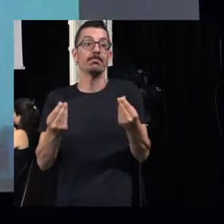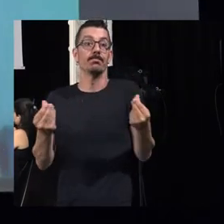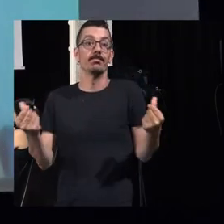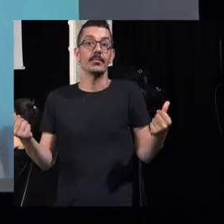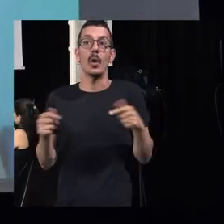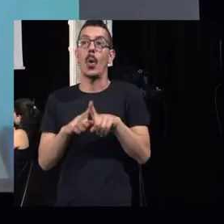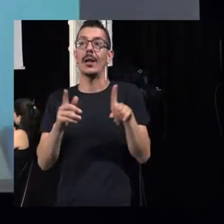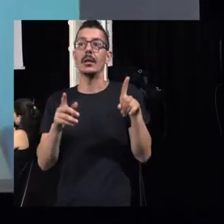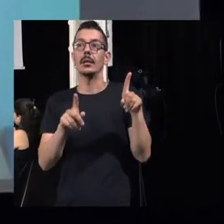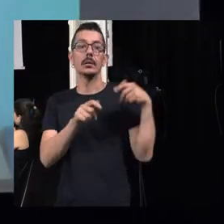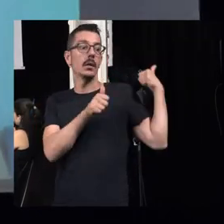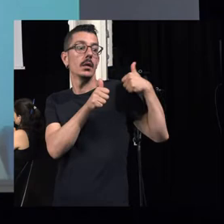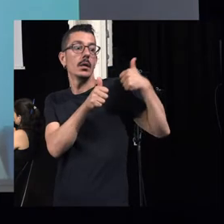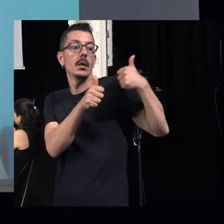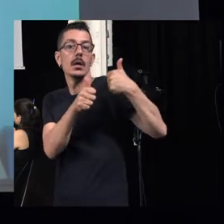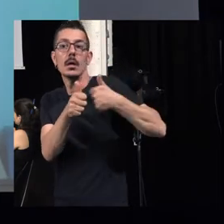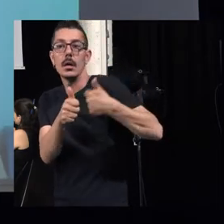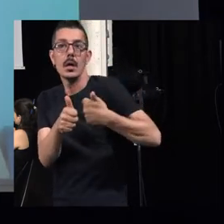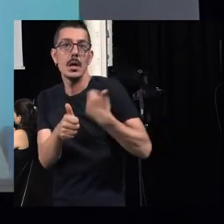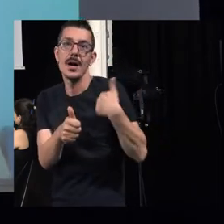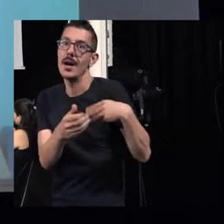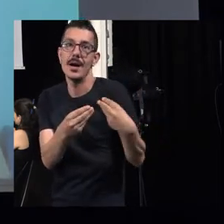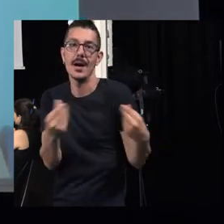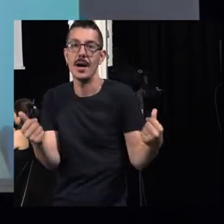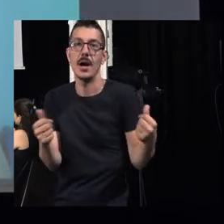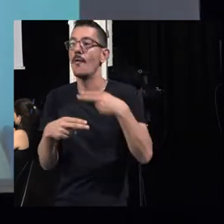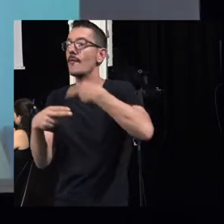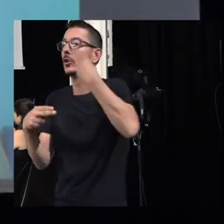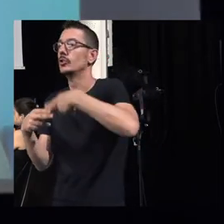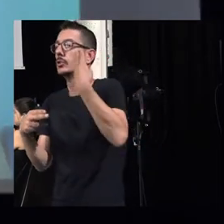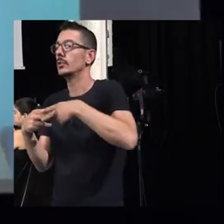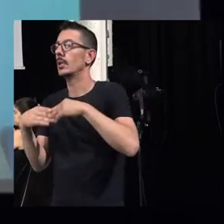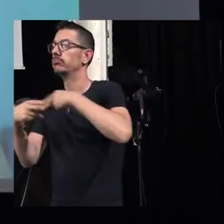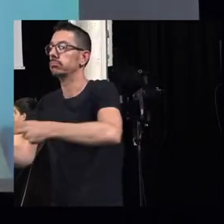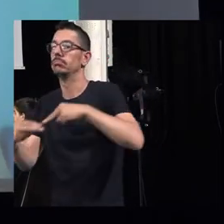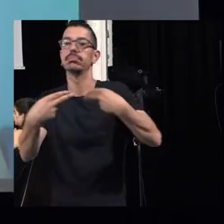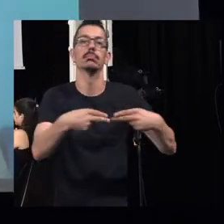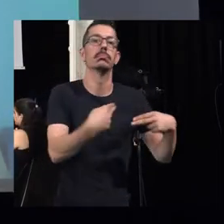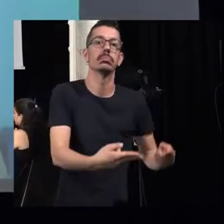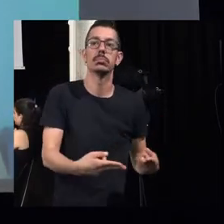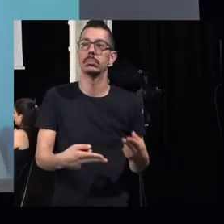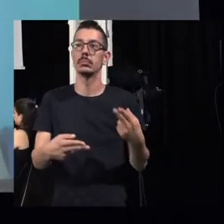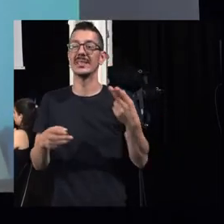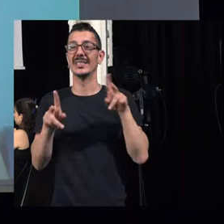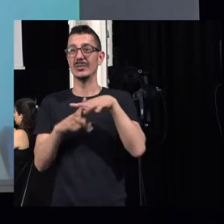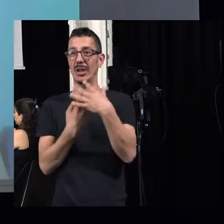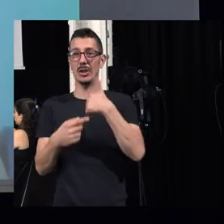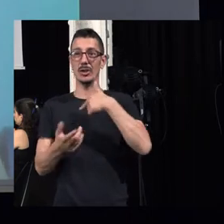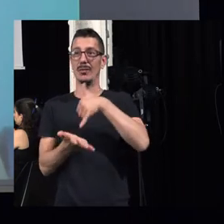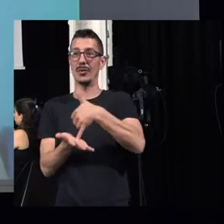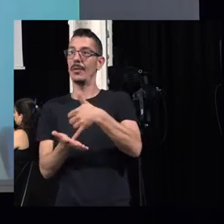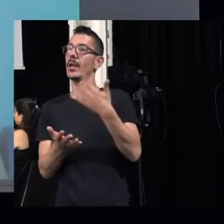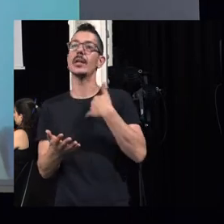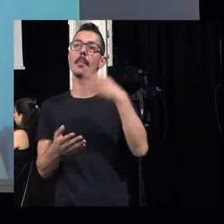cerca detrás de mí. Cruzar fronteras, ser sin papeles, ser trans, estar en situación de vulnerabilidad, creía que